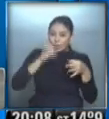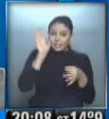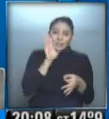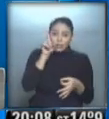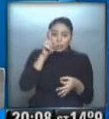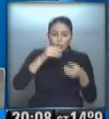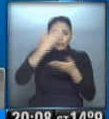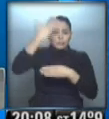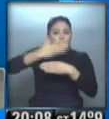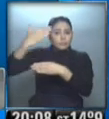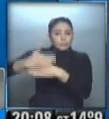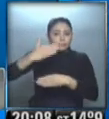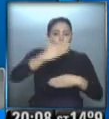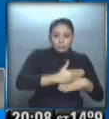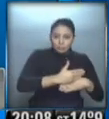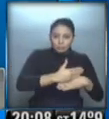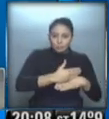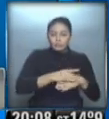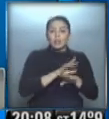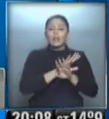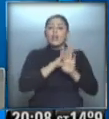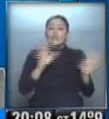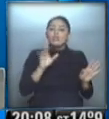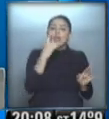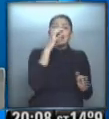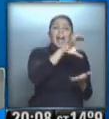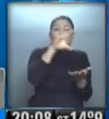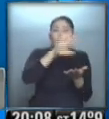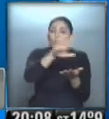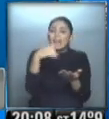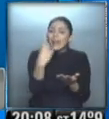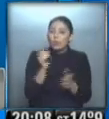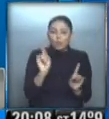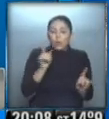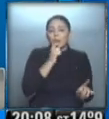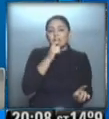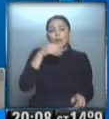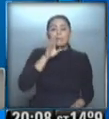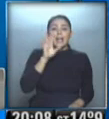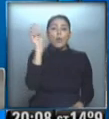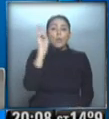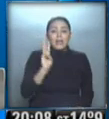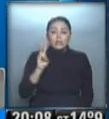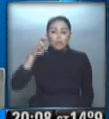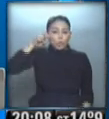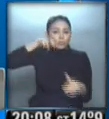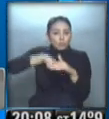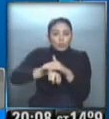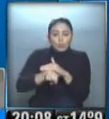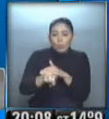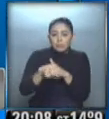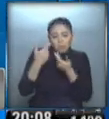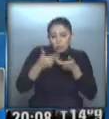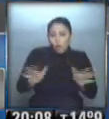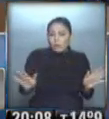nacional, no de cada uno de los estados. Por eso, por ejemplo, el subte en Washington no está parado, porque no depende del